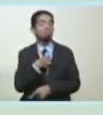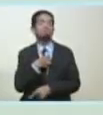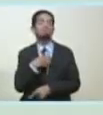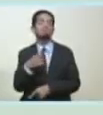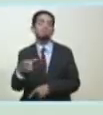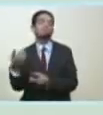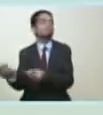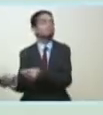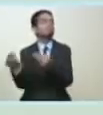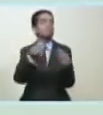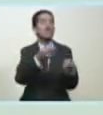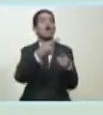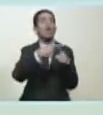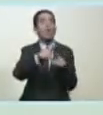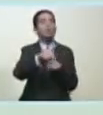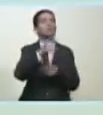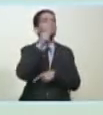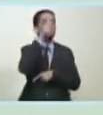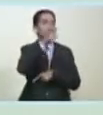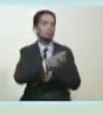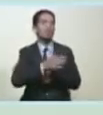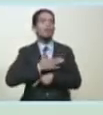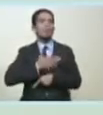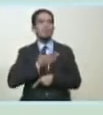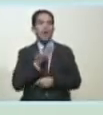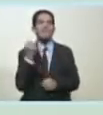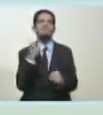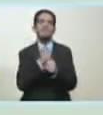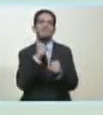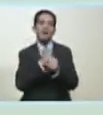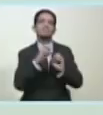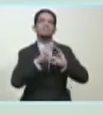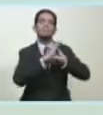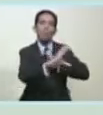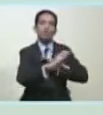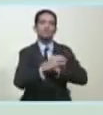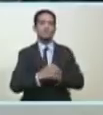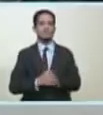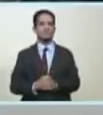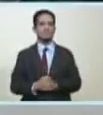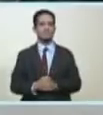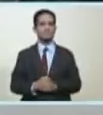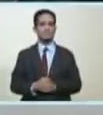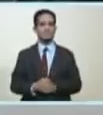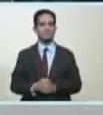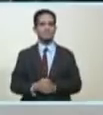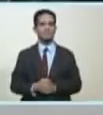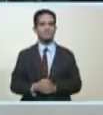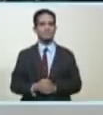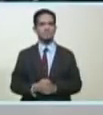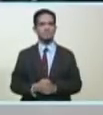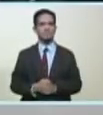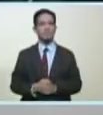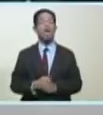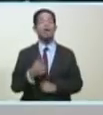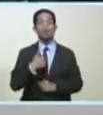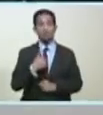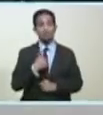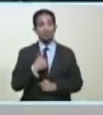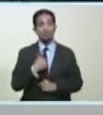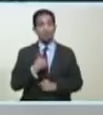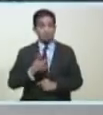le da a la comunidad, se le da al Consejo Comunal el permiso para transportar público. Yo voy con todo,